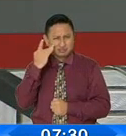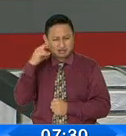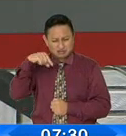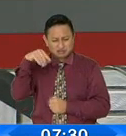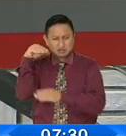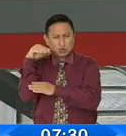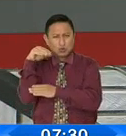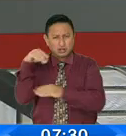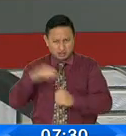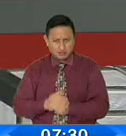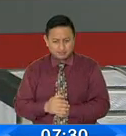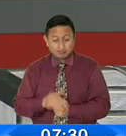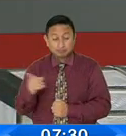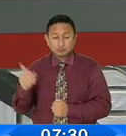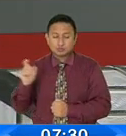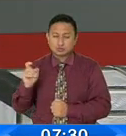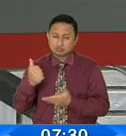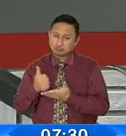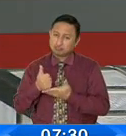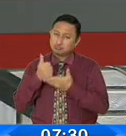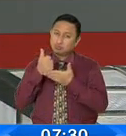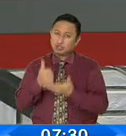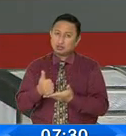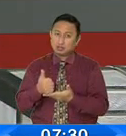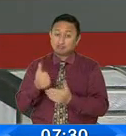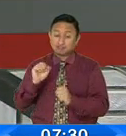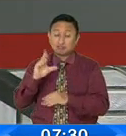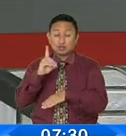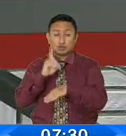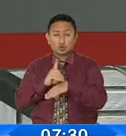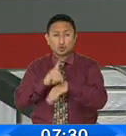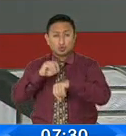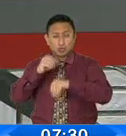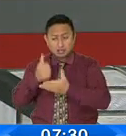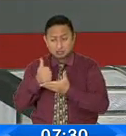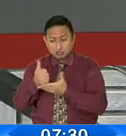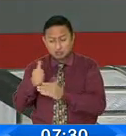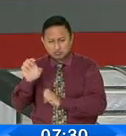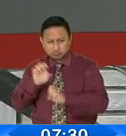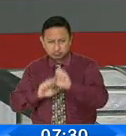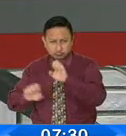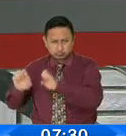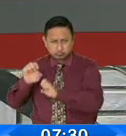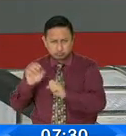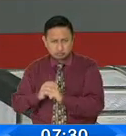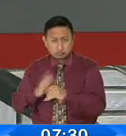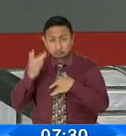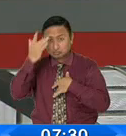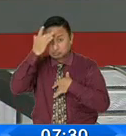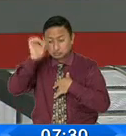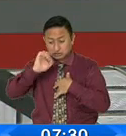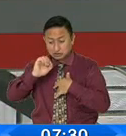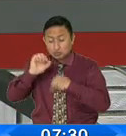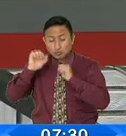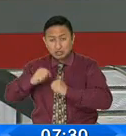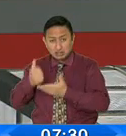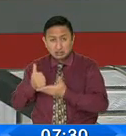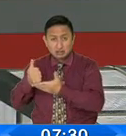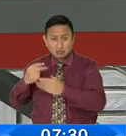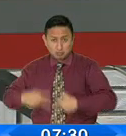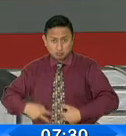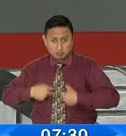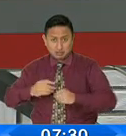Ecuador, por lo que ellas necesitan especialistas que puedan tratar su enfermedad y darles así una esperanza de vida.